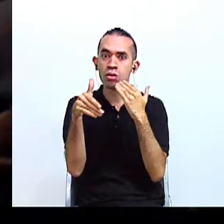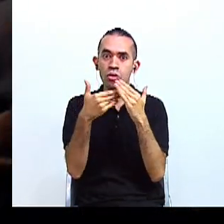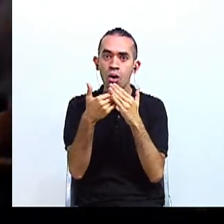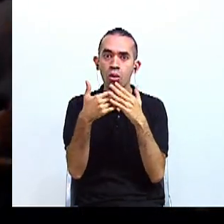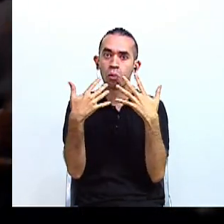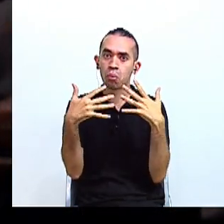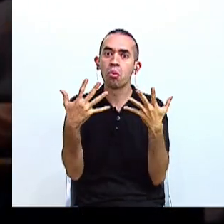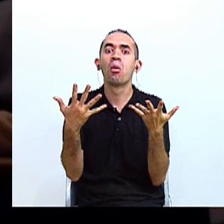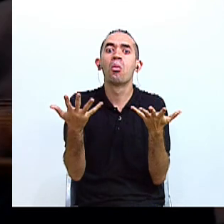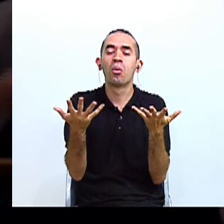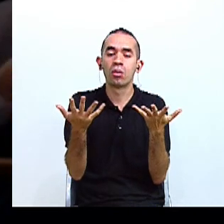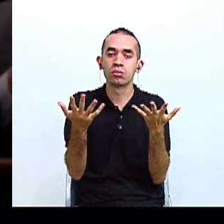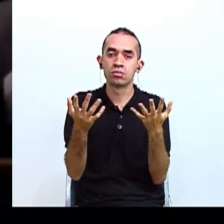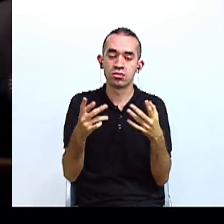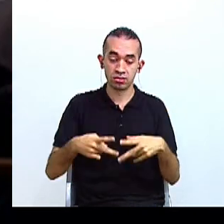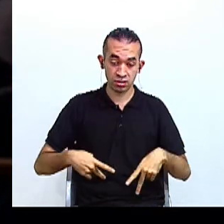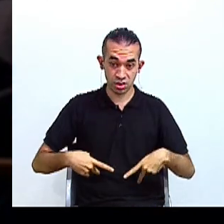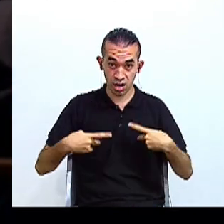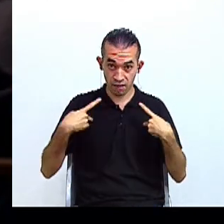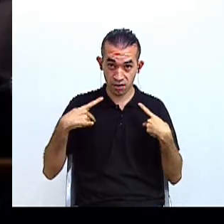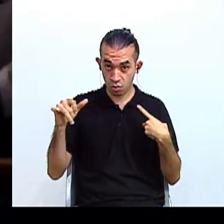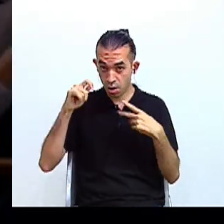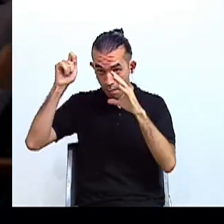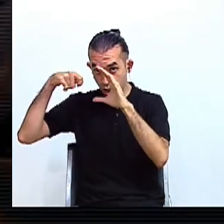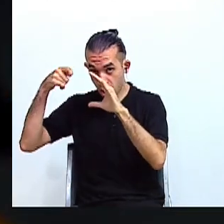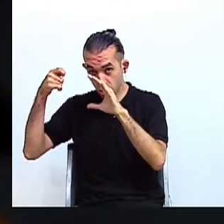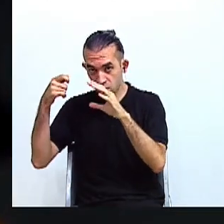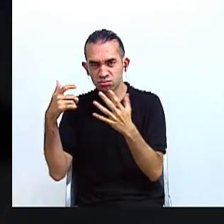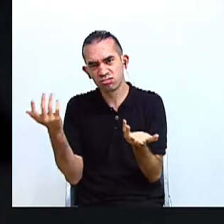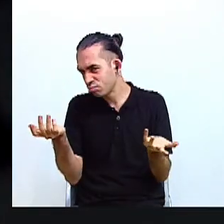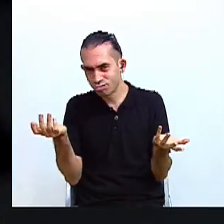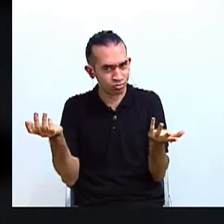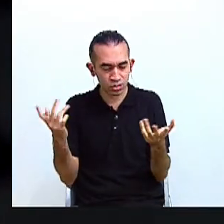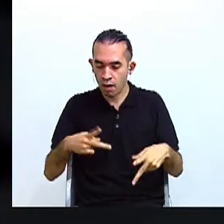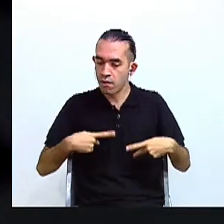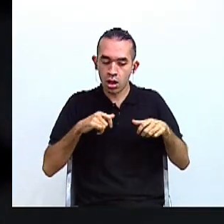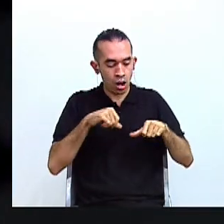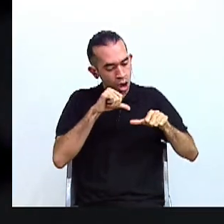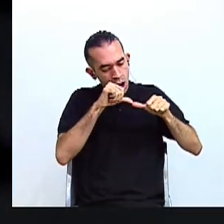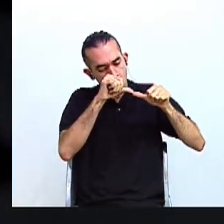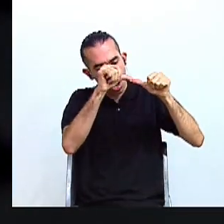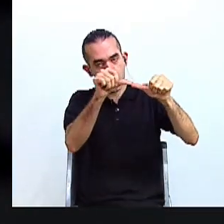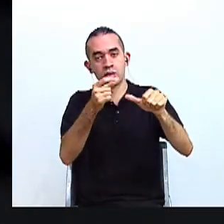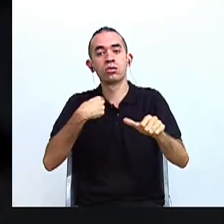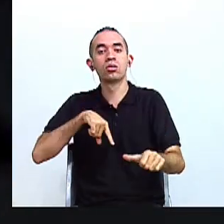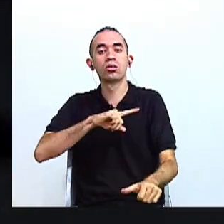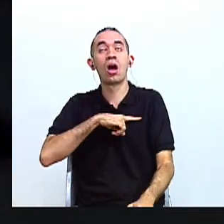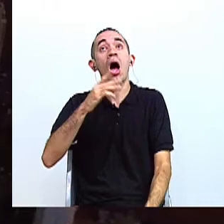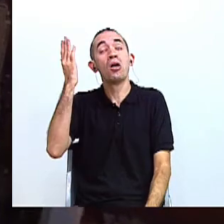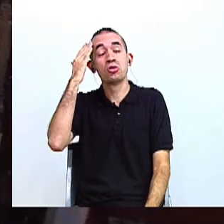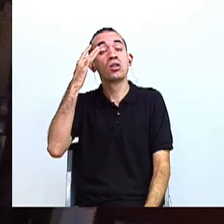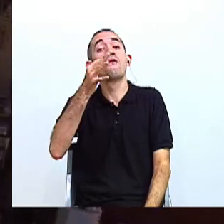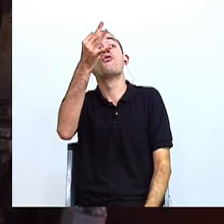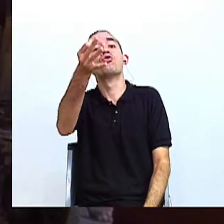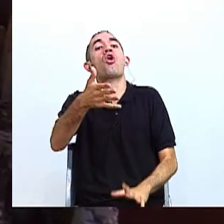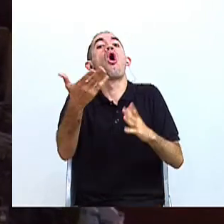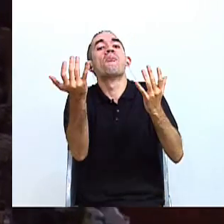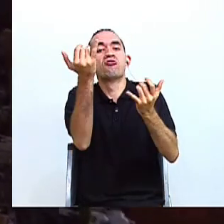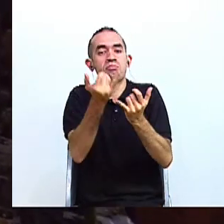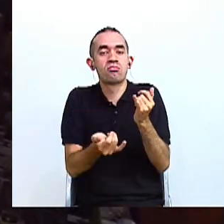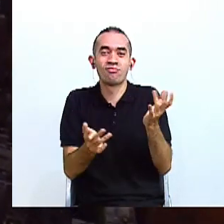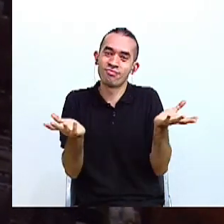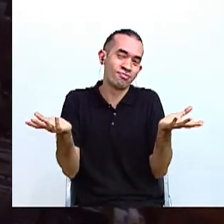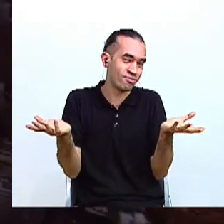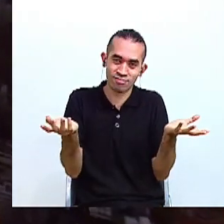Pero la vida real no funciona como en una película. Y no podemos fingir que sabemos cómo terminará esto.